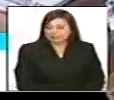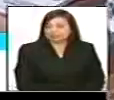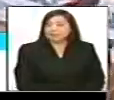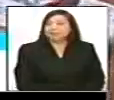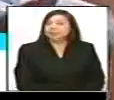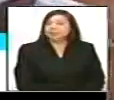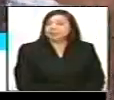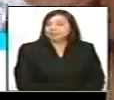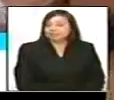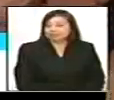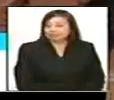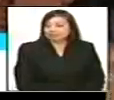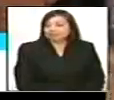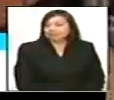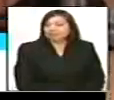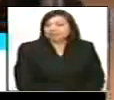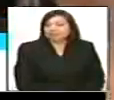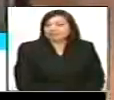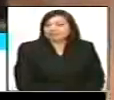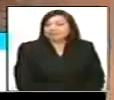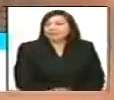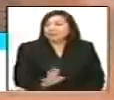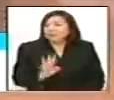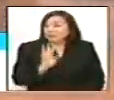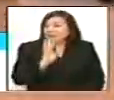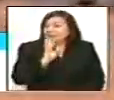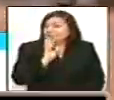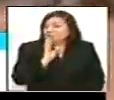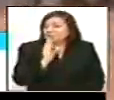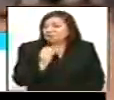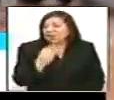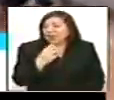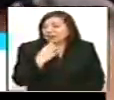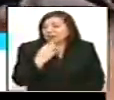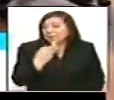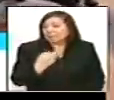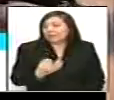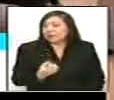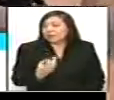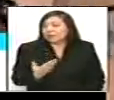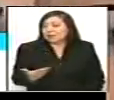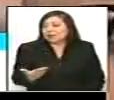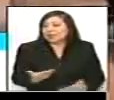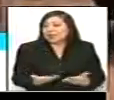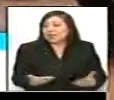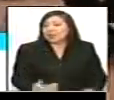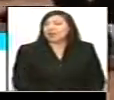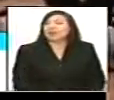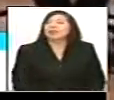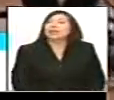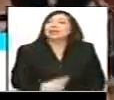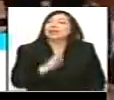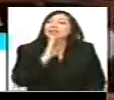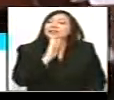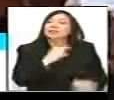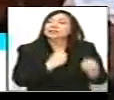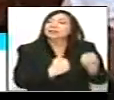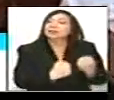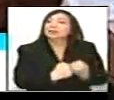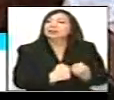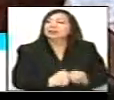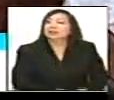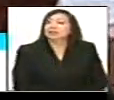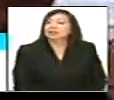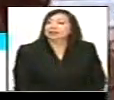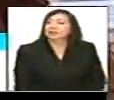doctor Baldeón. Nosotros creemos que como usted habla es como corresponde. Además, muchas de las cosas que dice las respaldamos,